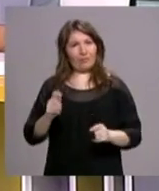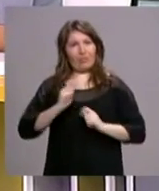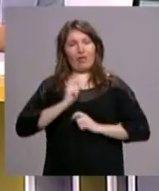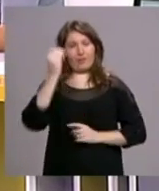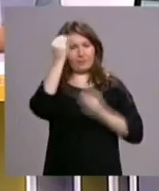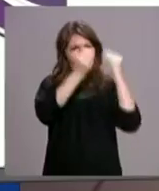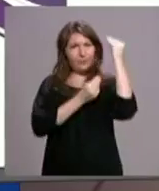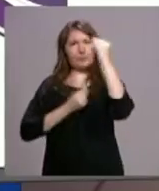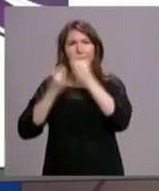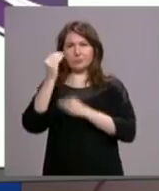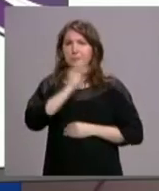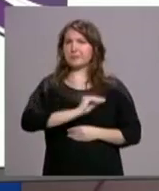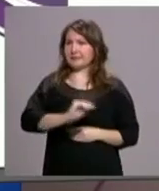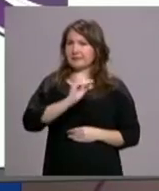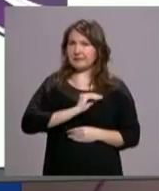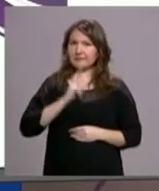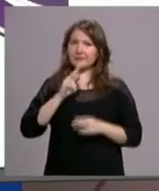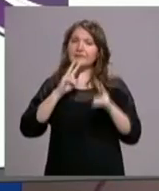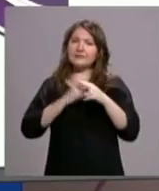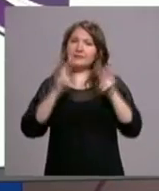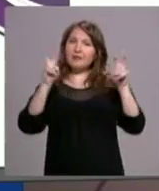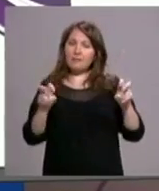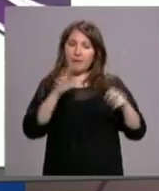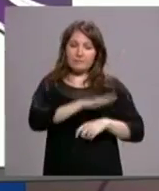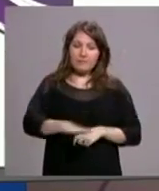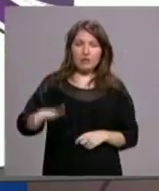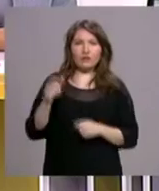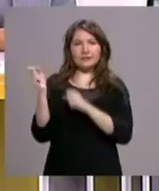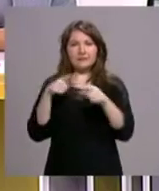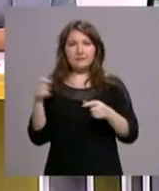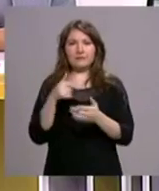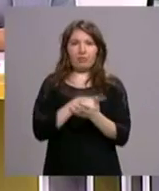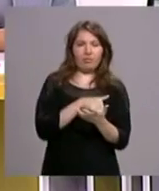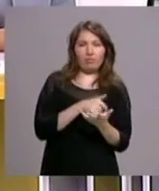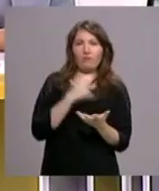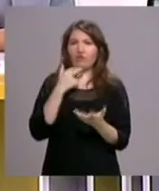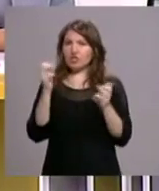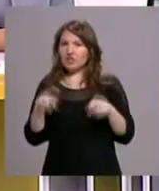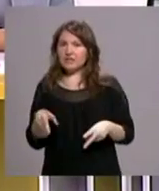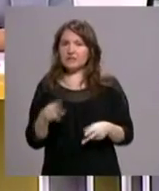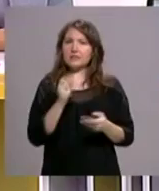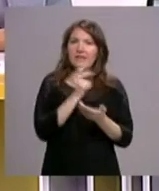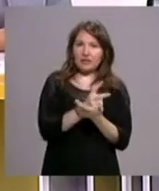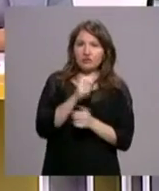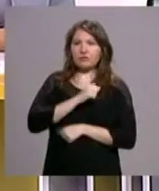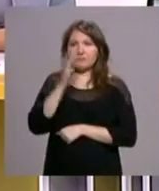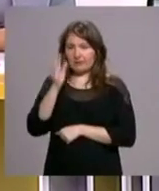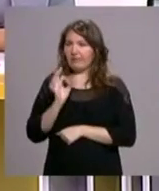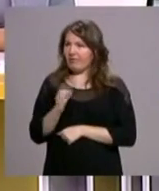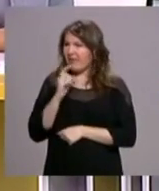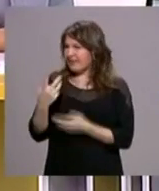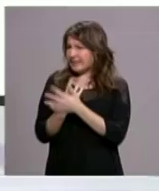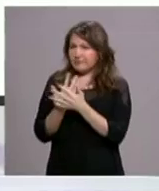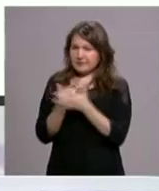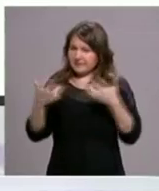para reflexionarlo bien, ¿no? Menores migrantes vulnerables y sin voz, reto y esperanza, ¿no? ¿Qué nos enseñan estas